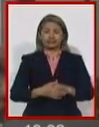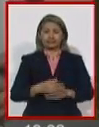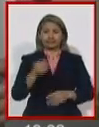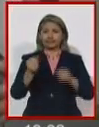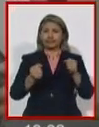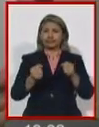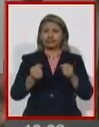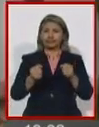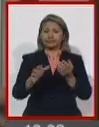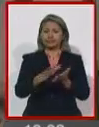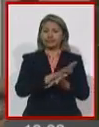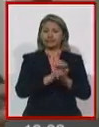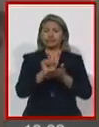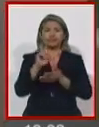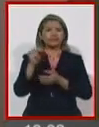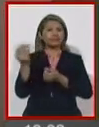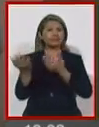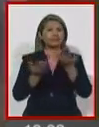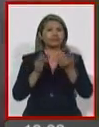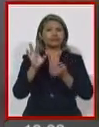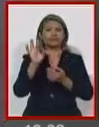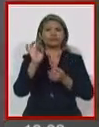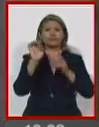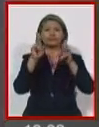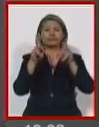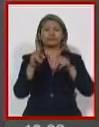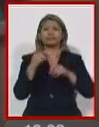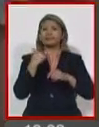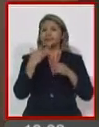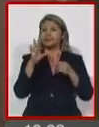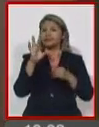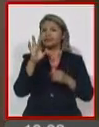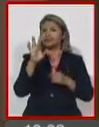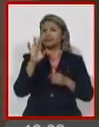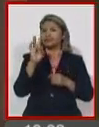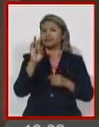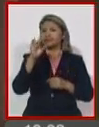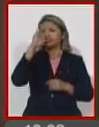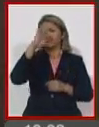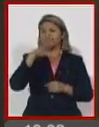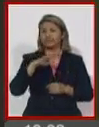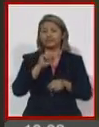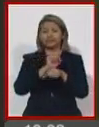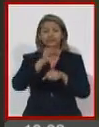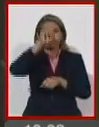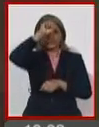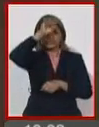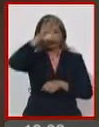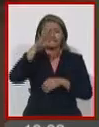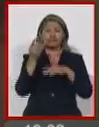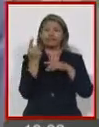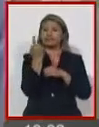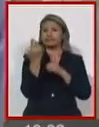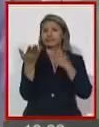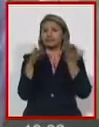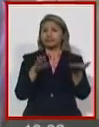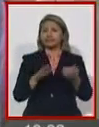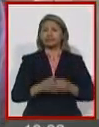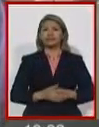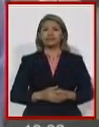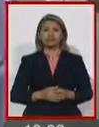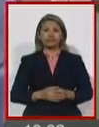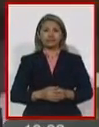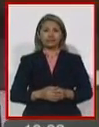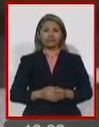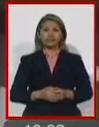movilidad está totalmente deshecha, no sirve. Los 8 ocupantes del minibús, 7 hombres y 1 mujer, eran mineros. Uno de ellos perdió la vida. ¿Personas